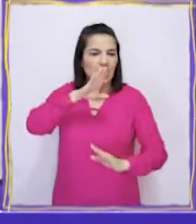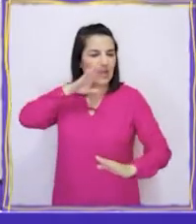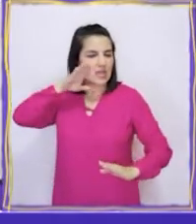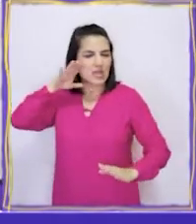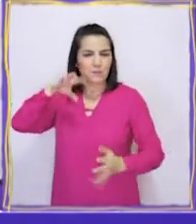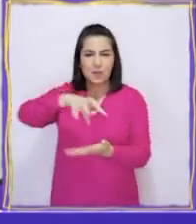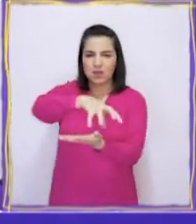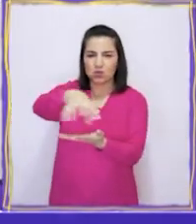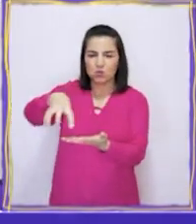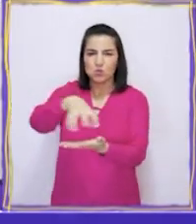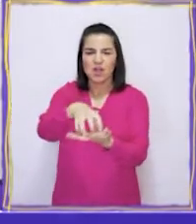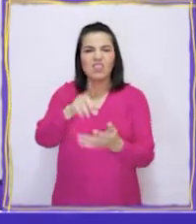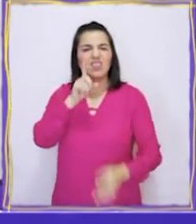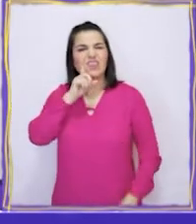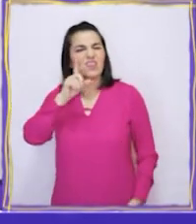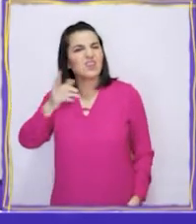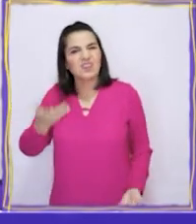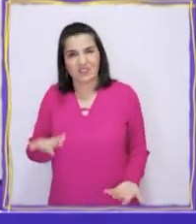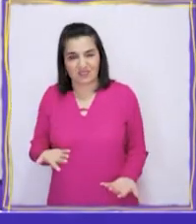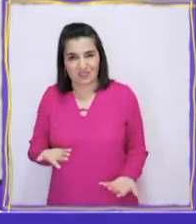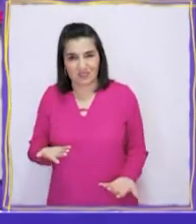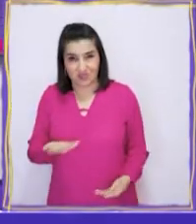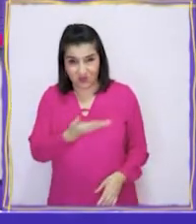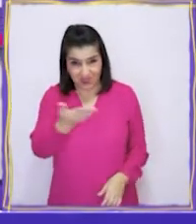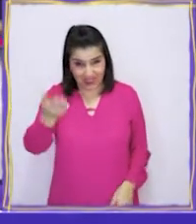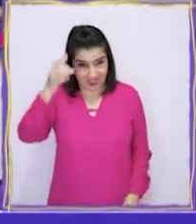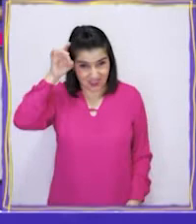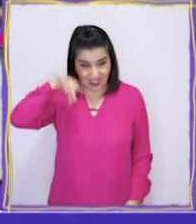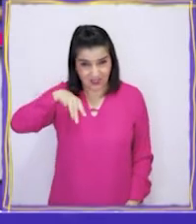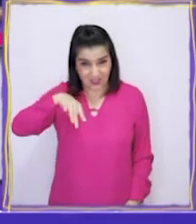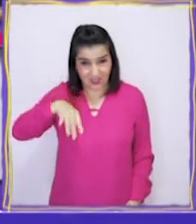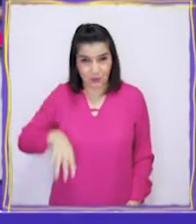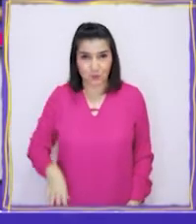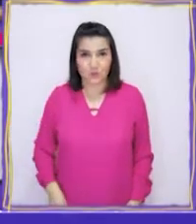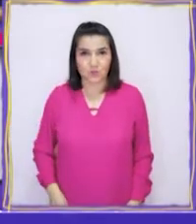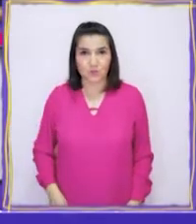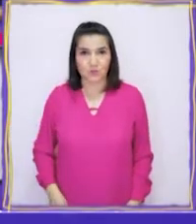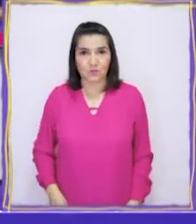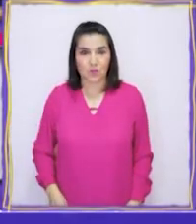y las ciudades? ¿Quién será? ¿A ustedes se les ocurre?